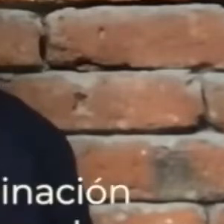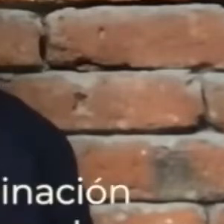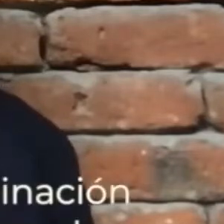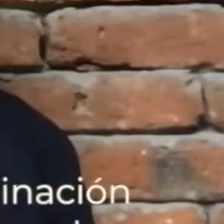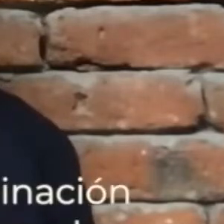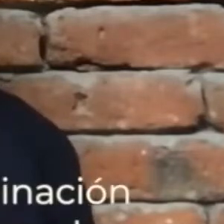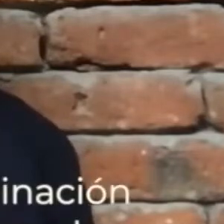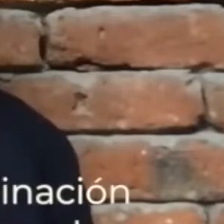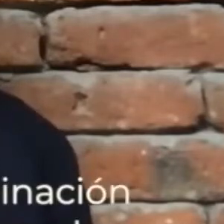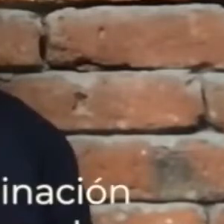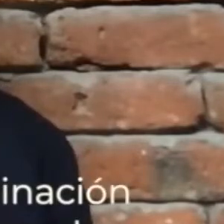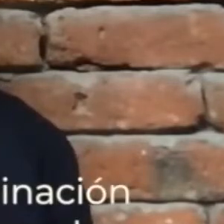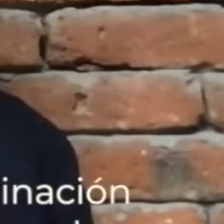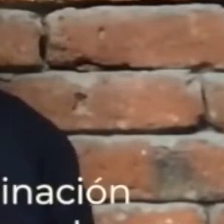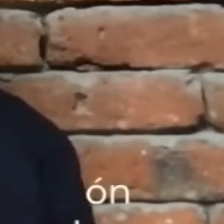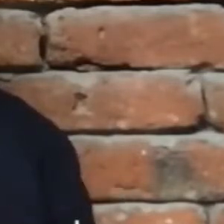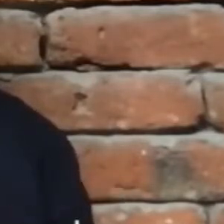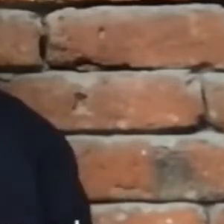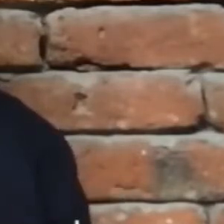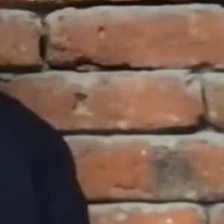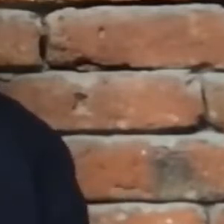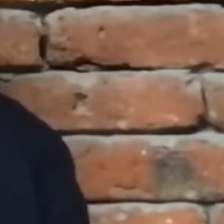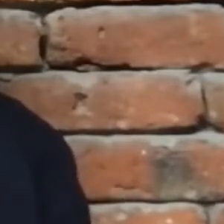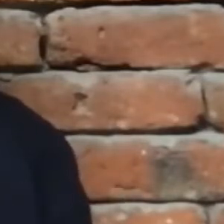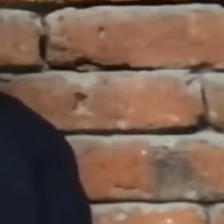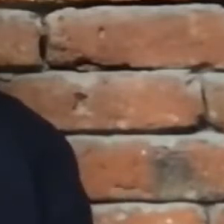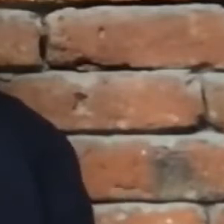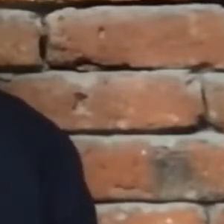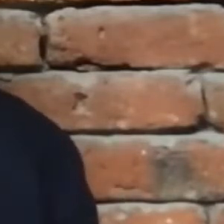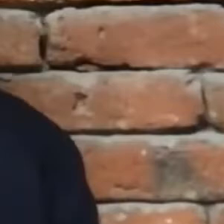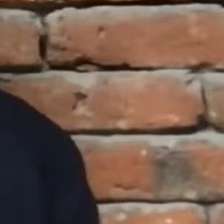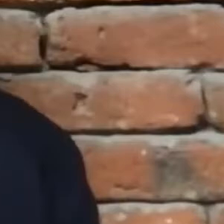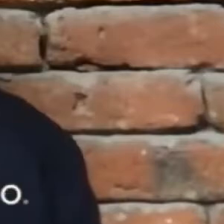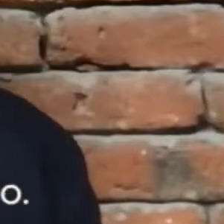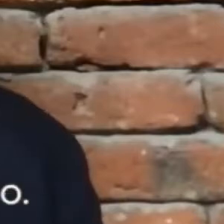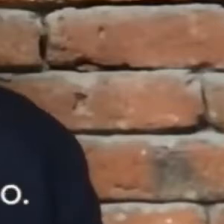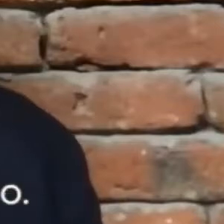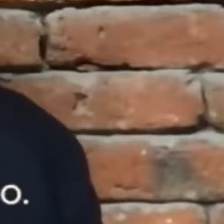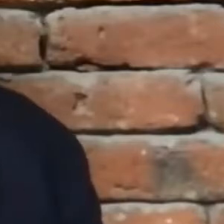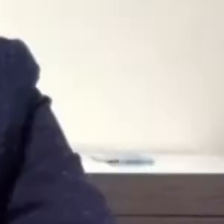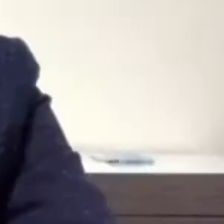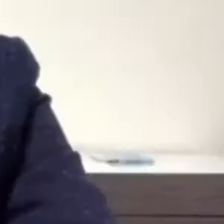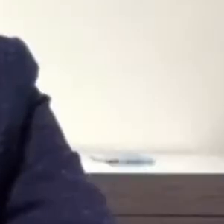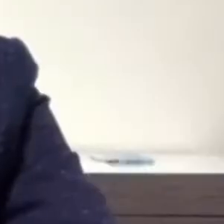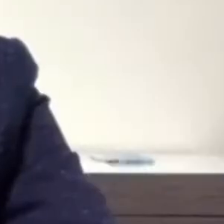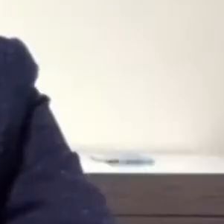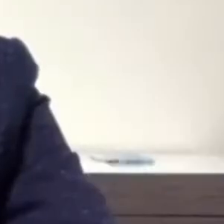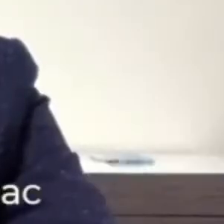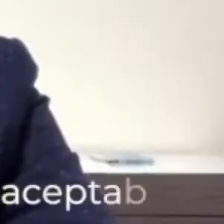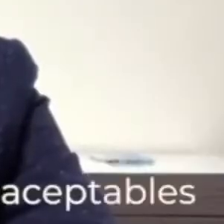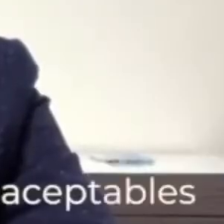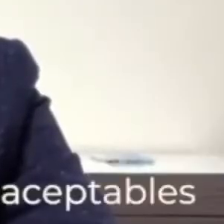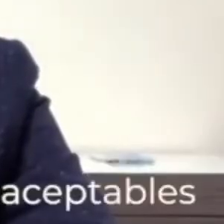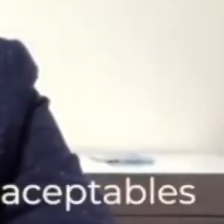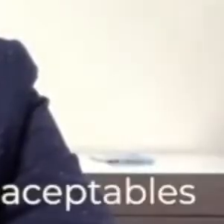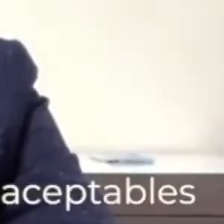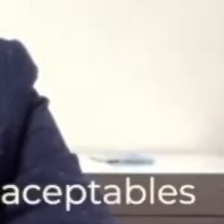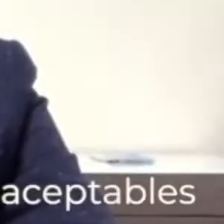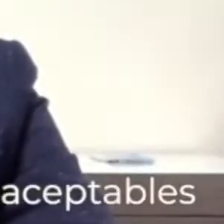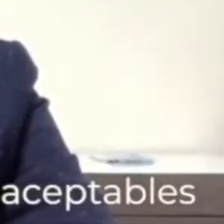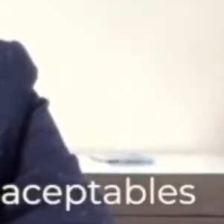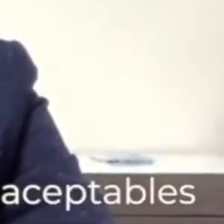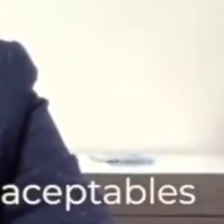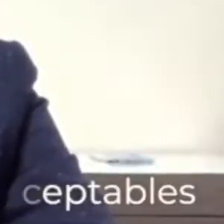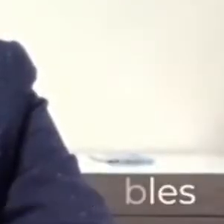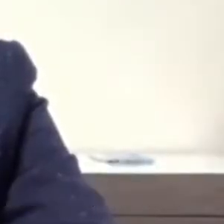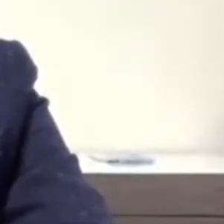sufrido discriminación por causa de su orientación sexual o de su identidad de género. El estigma y la discriminación